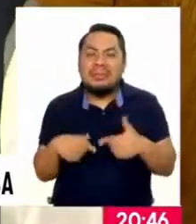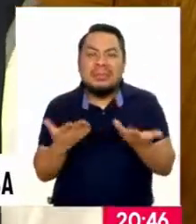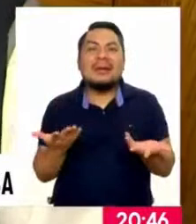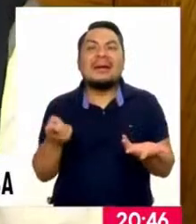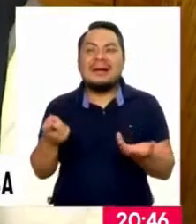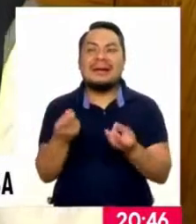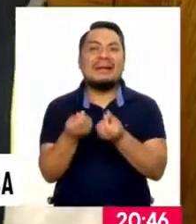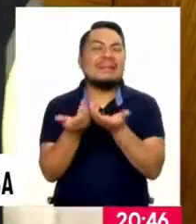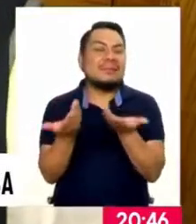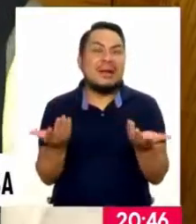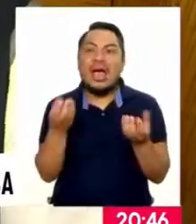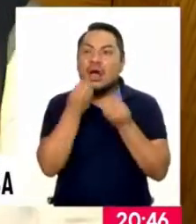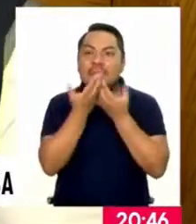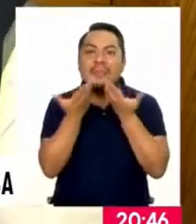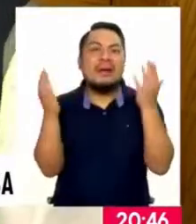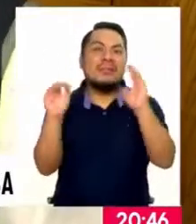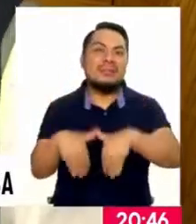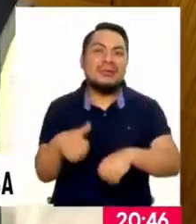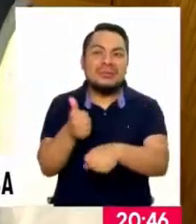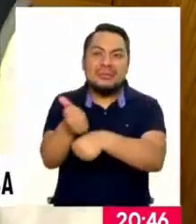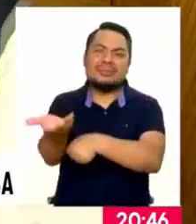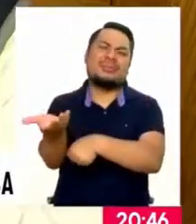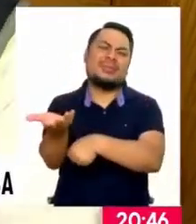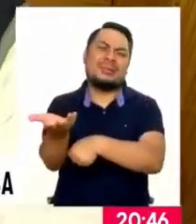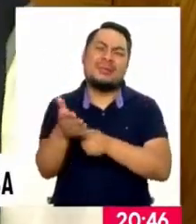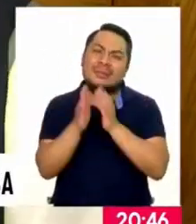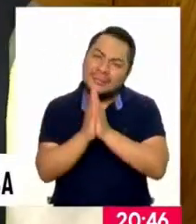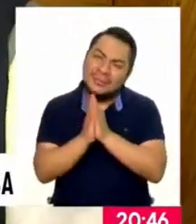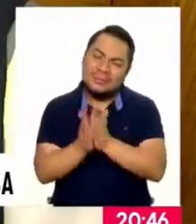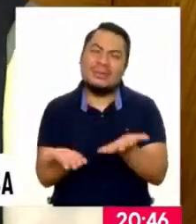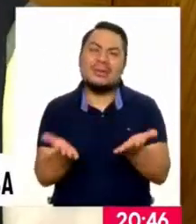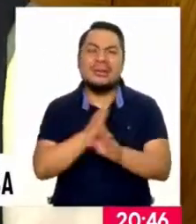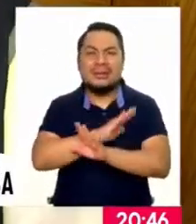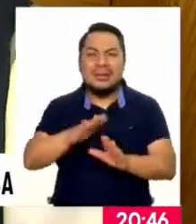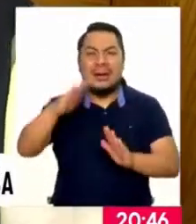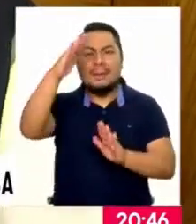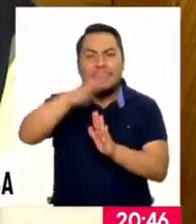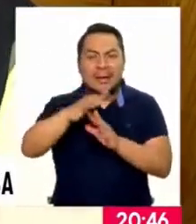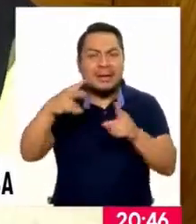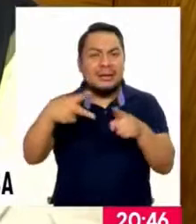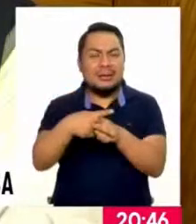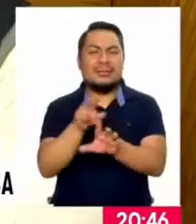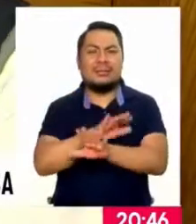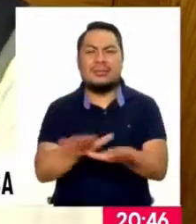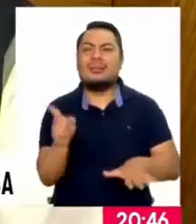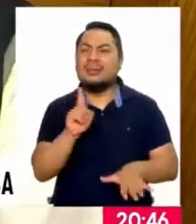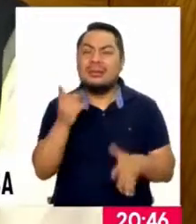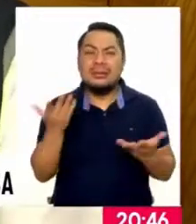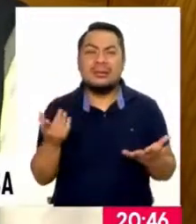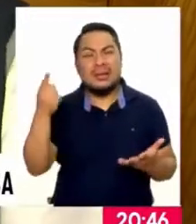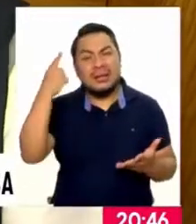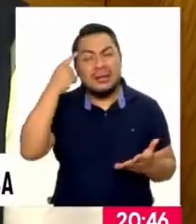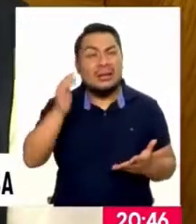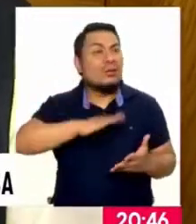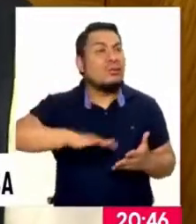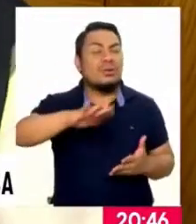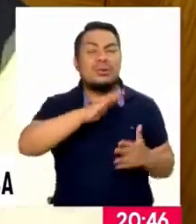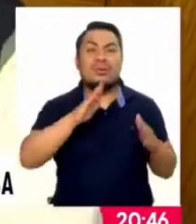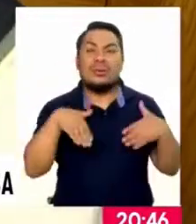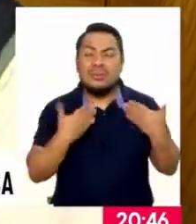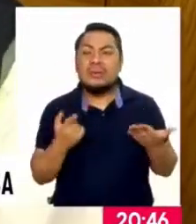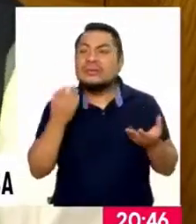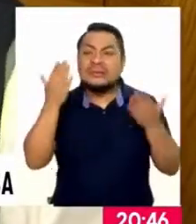por lo tanto tenemos que decir que por favor que pare esta violencia que eso no nos garantiza que nosotros